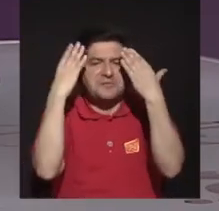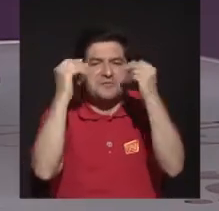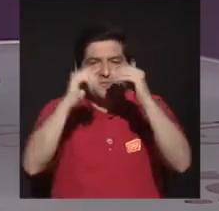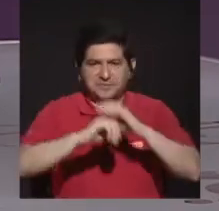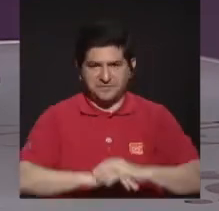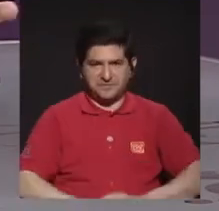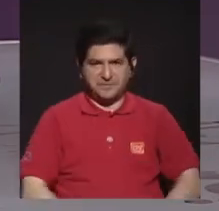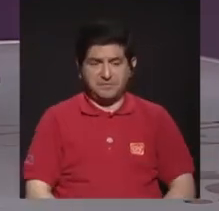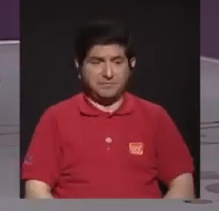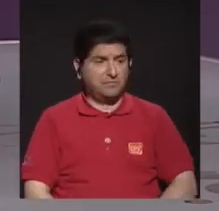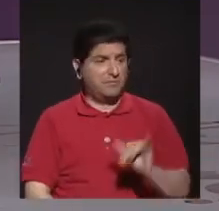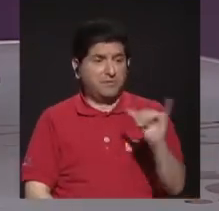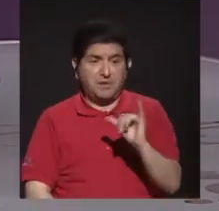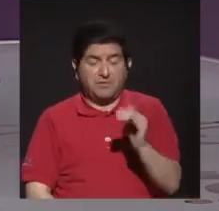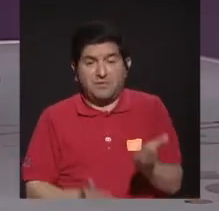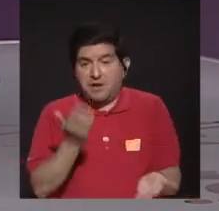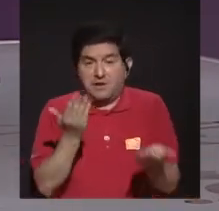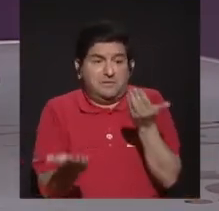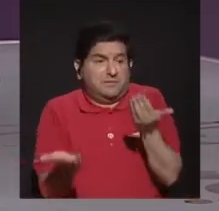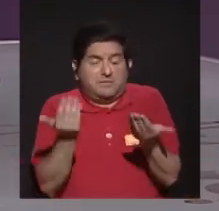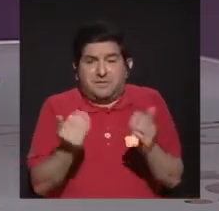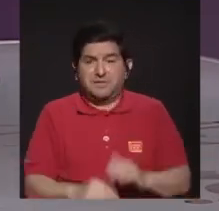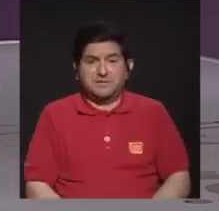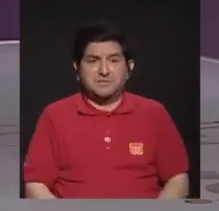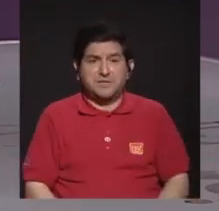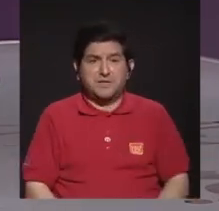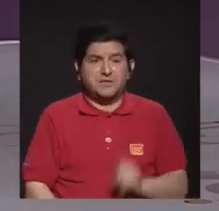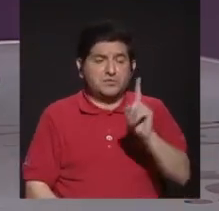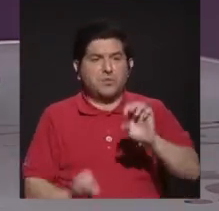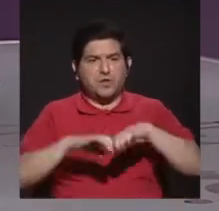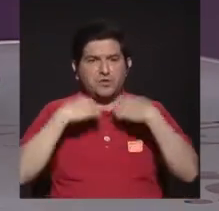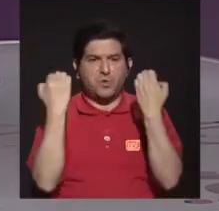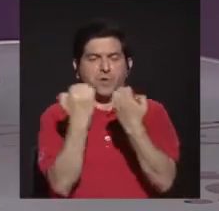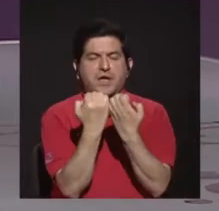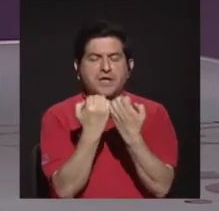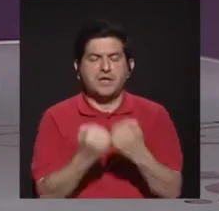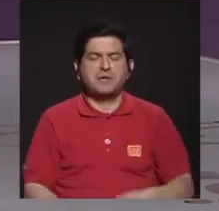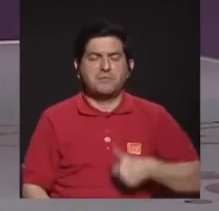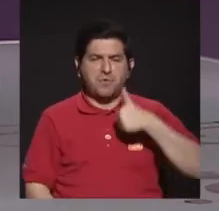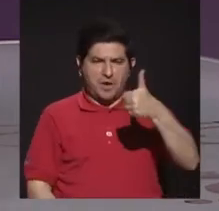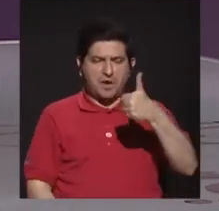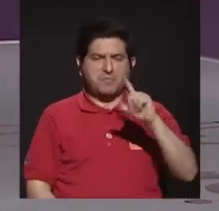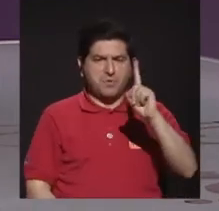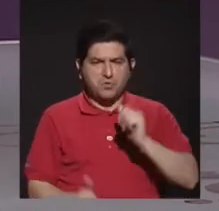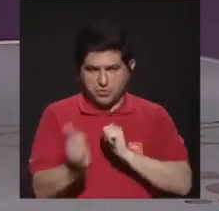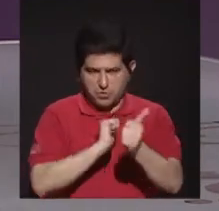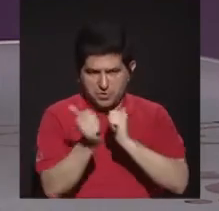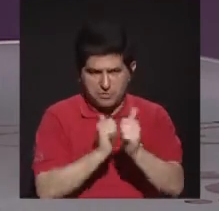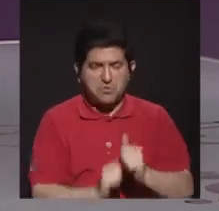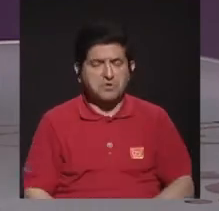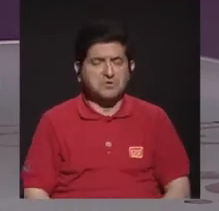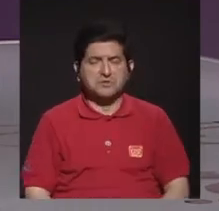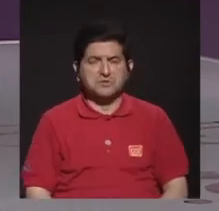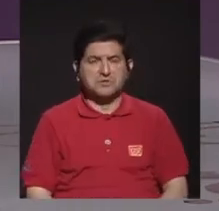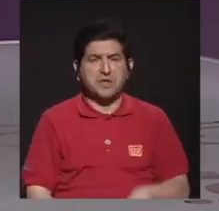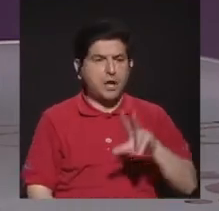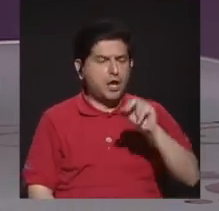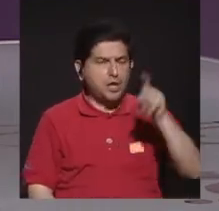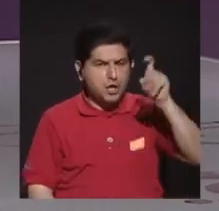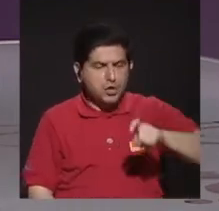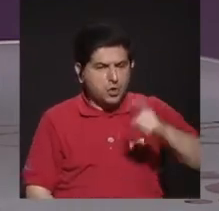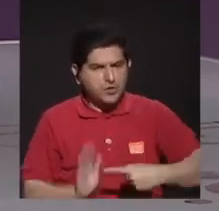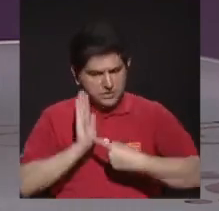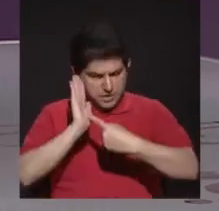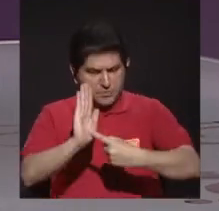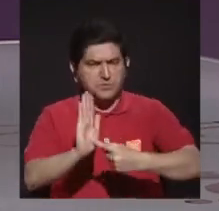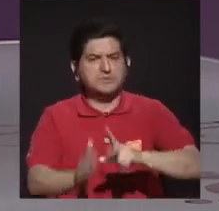cuando, no sé, hay X equipo sale campeón de cualquier deporte, una parte informativa más, y no algo que hay que destacar